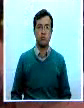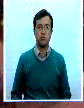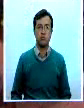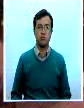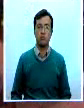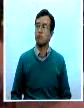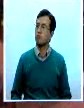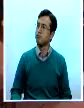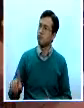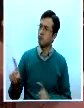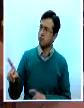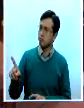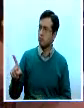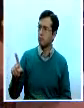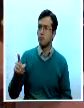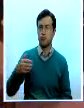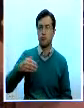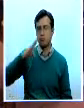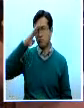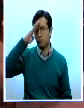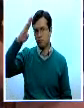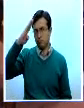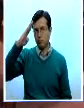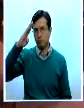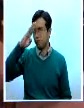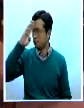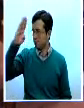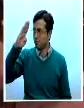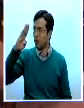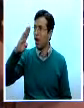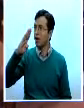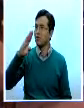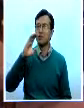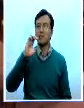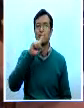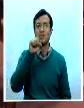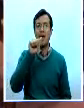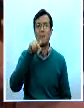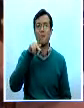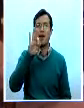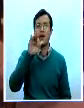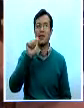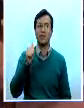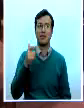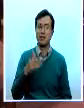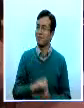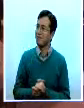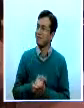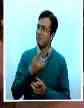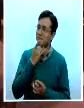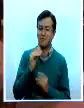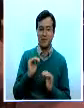yo digo aunque es teniente coronel es conocido como el capitán como yo